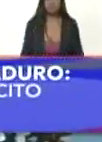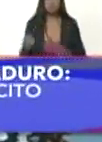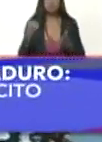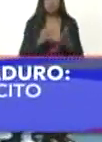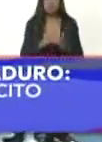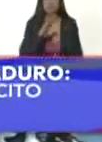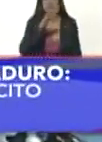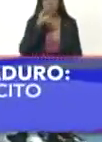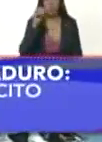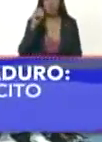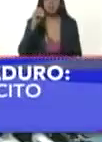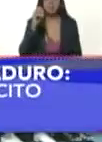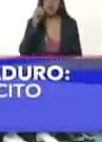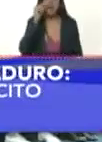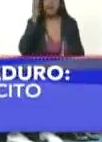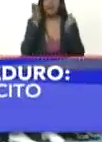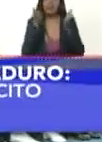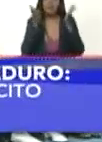1050 cadetes,